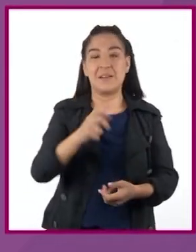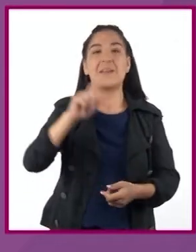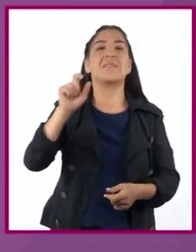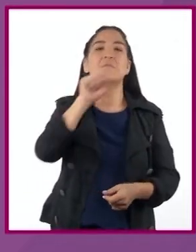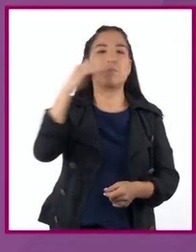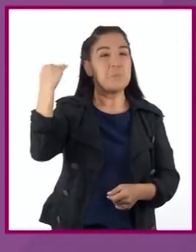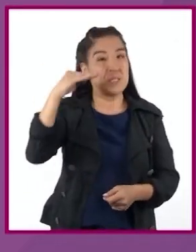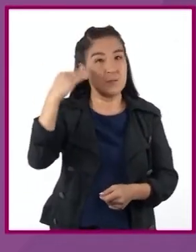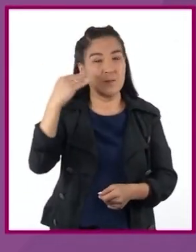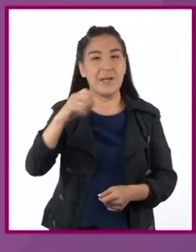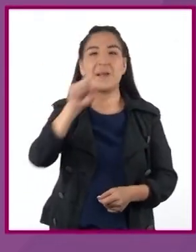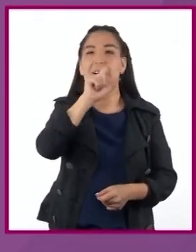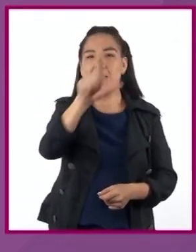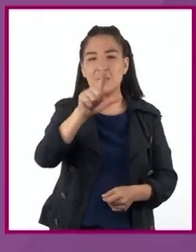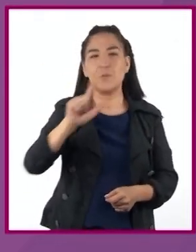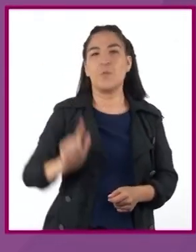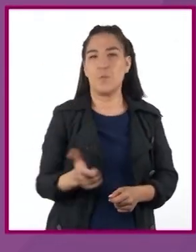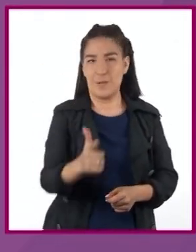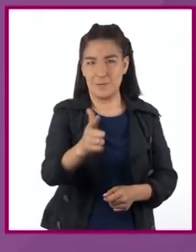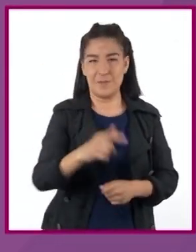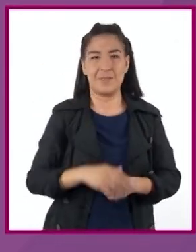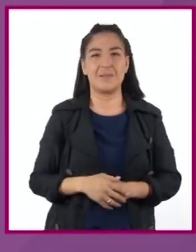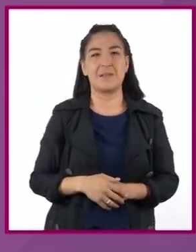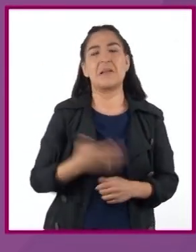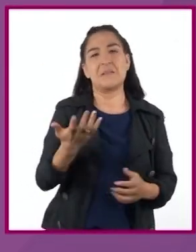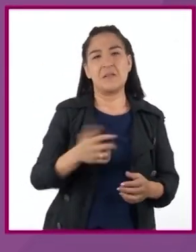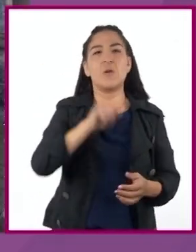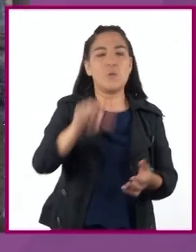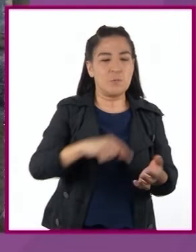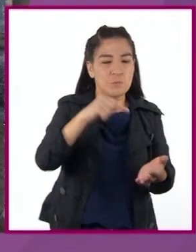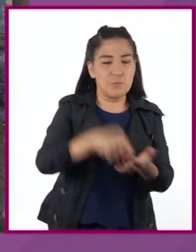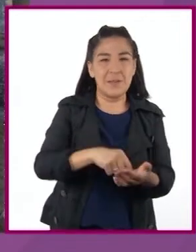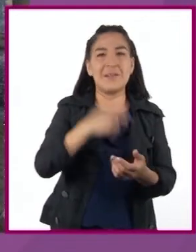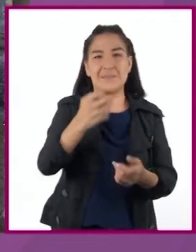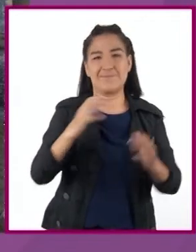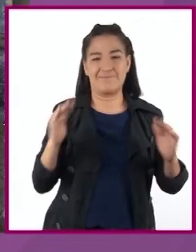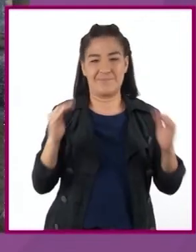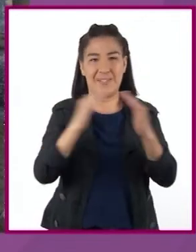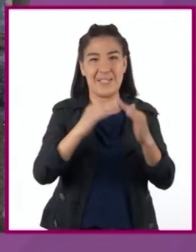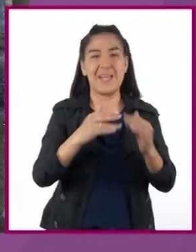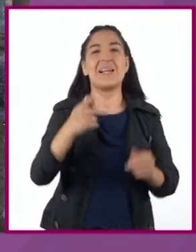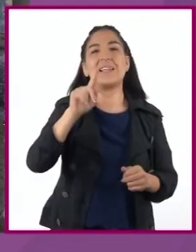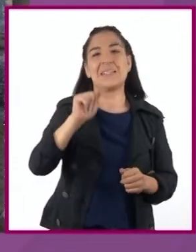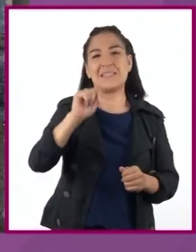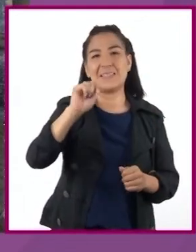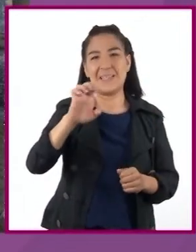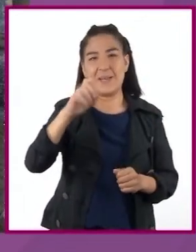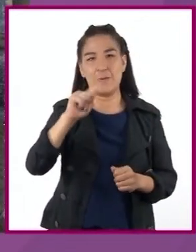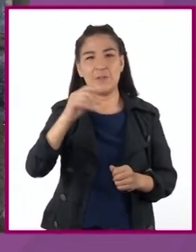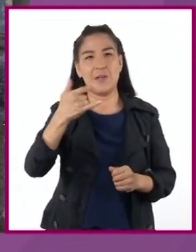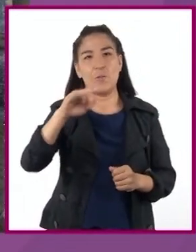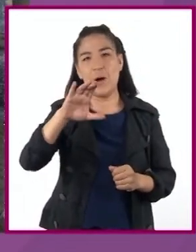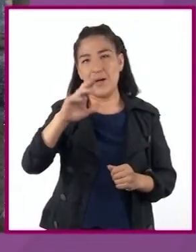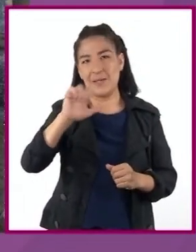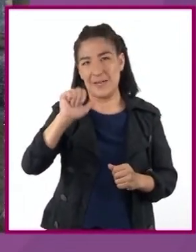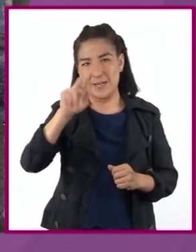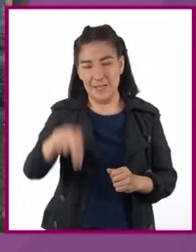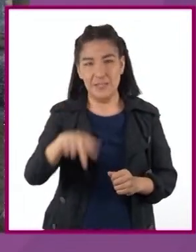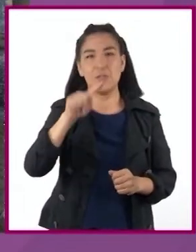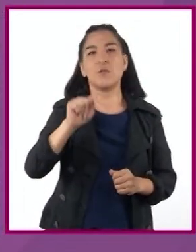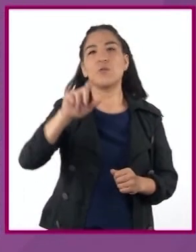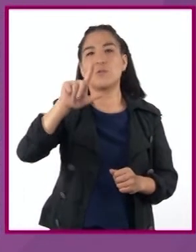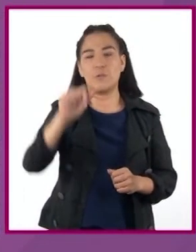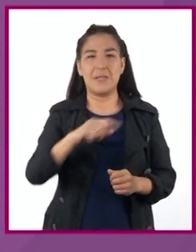Jalisco y Guanajuato. Centro o altiplano central, Teotihuacán, Tula y Tenochtitlan. En diferentes